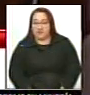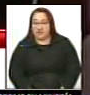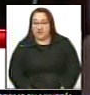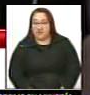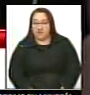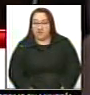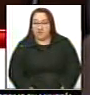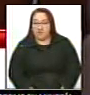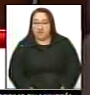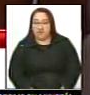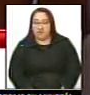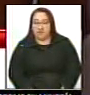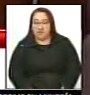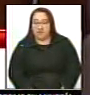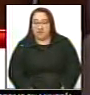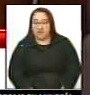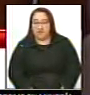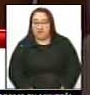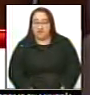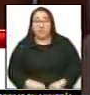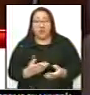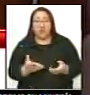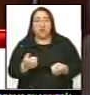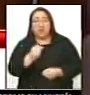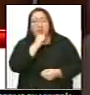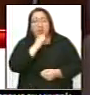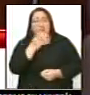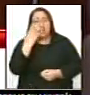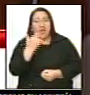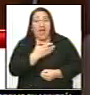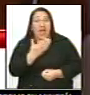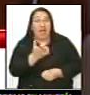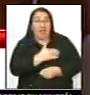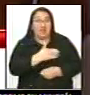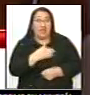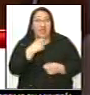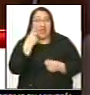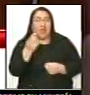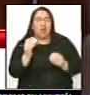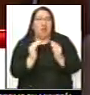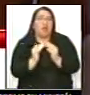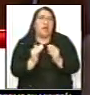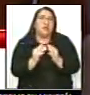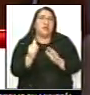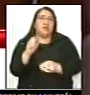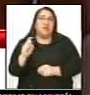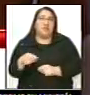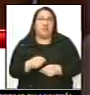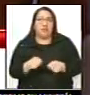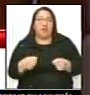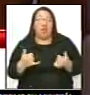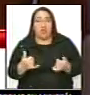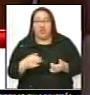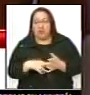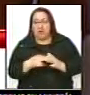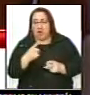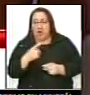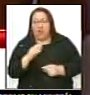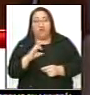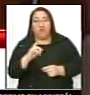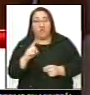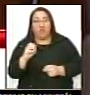sea, esto es una cosa vieja, presidente. Antes le regalaban al presidente una residencia de 60.000 metros cuadrados, lo que hoy día se conoce como Fundo